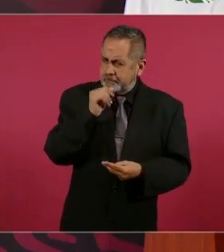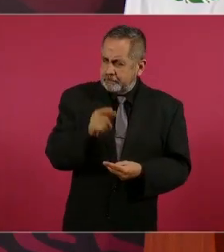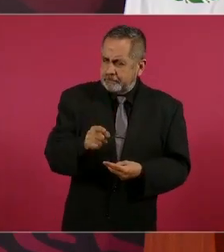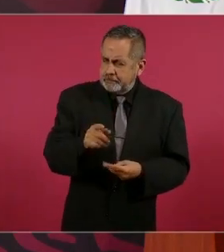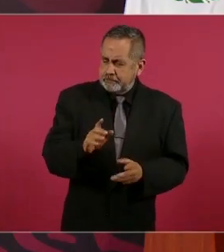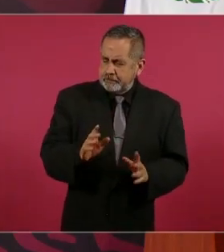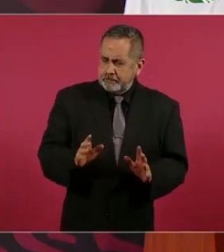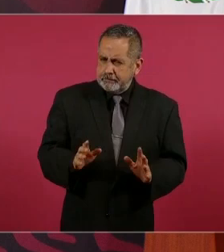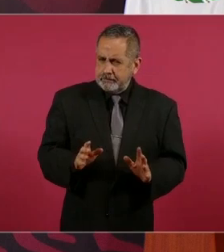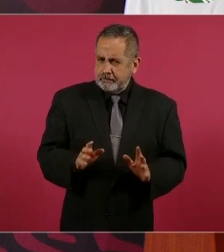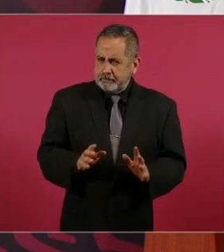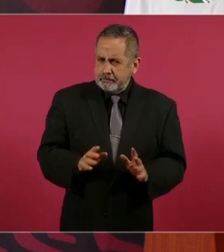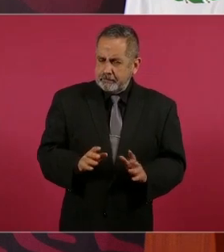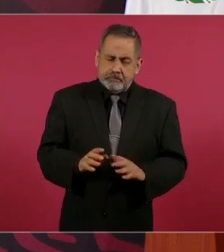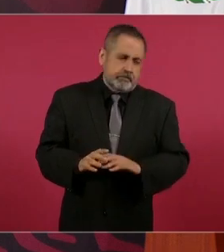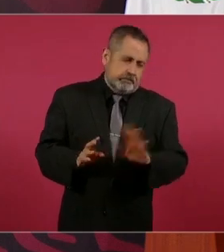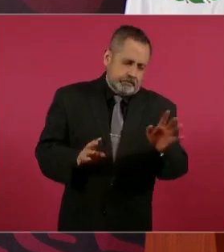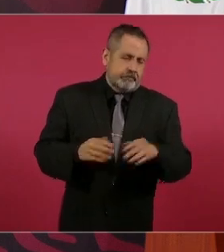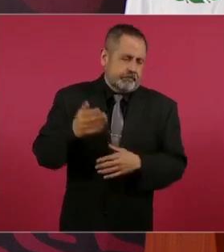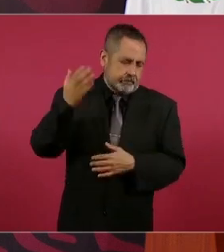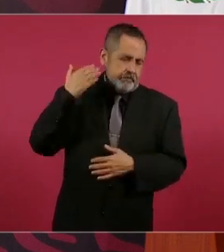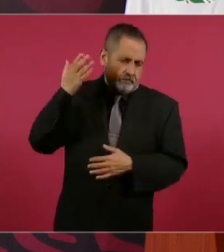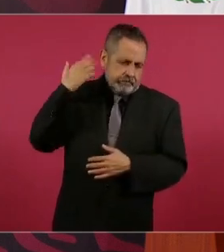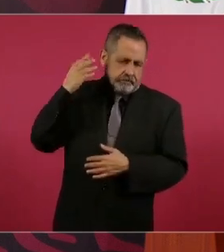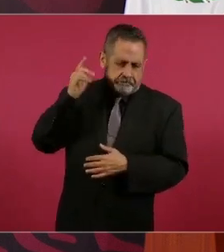Claro, la autoridad en ese entonces